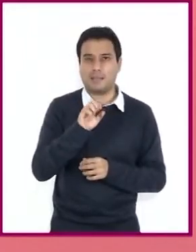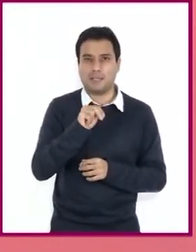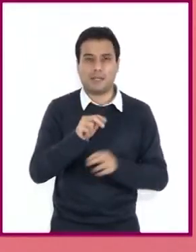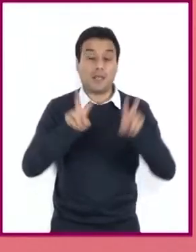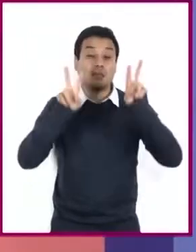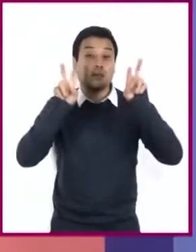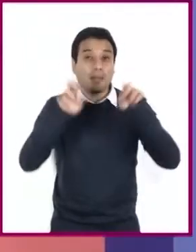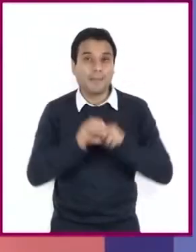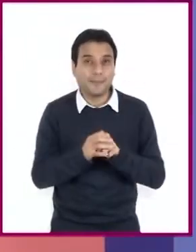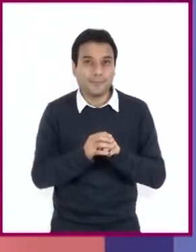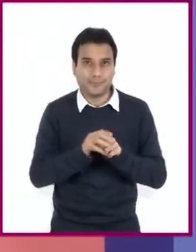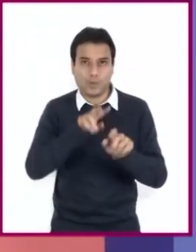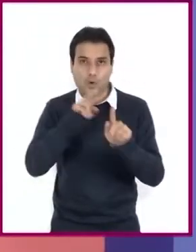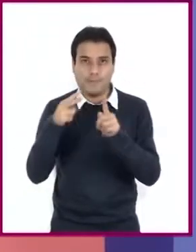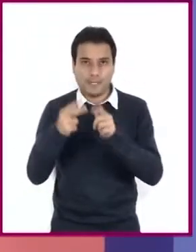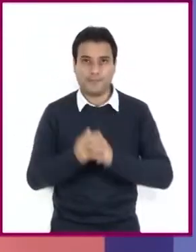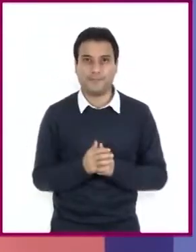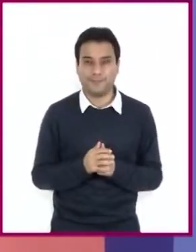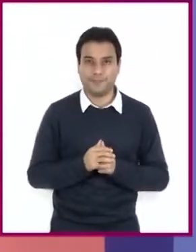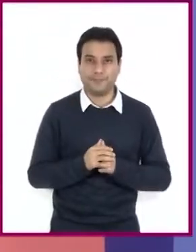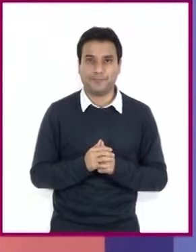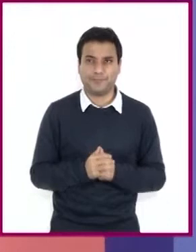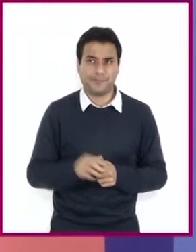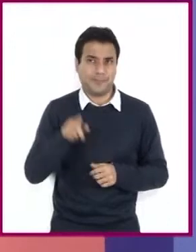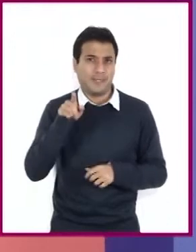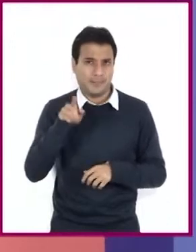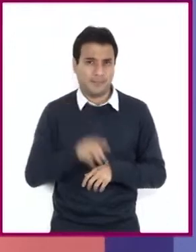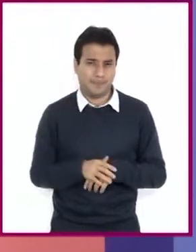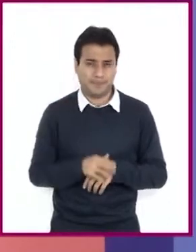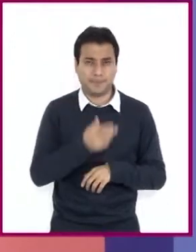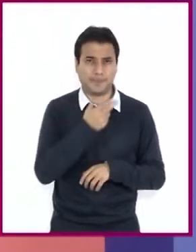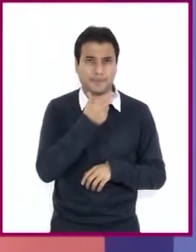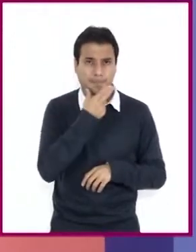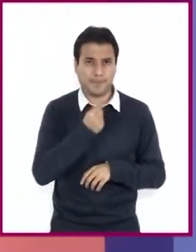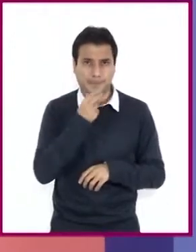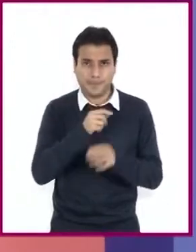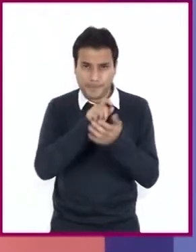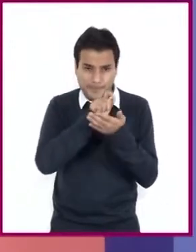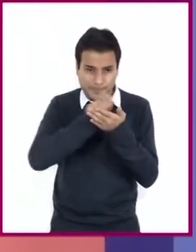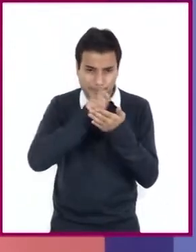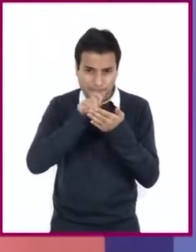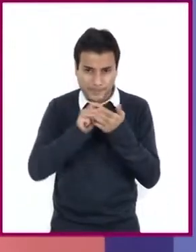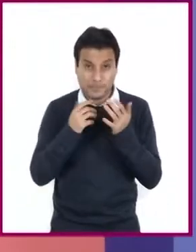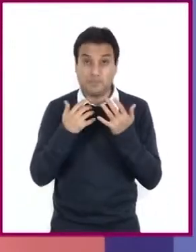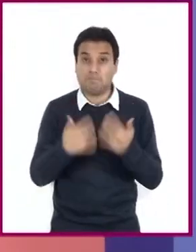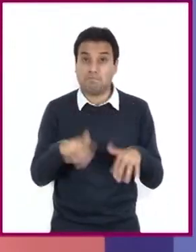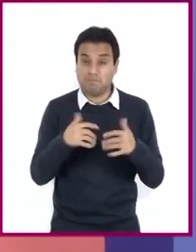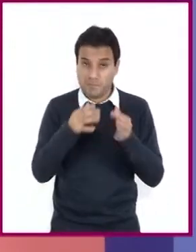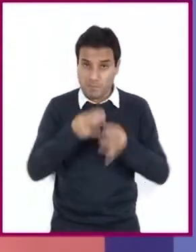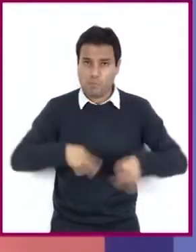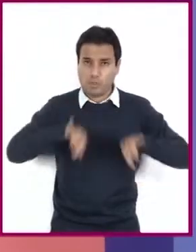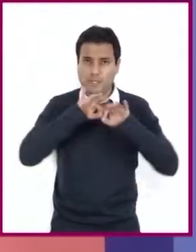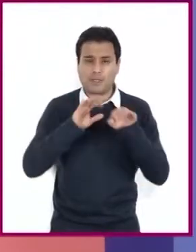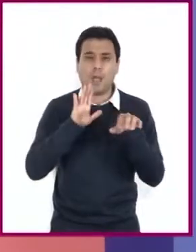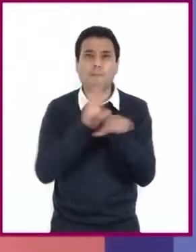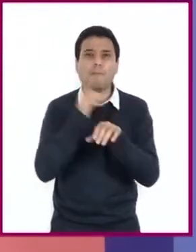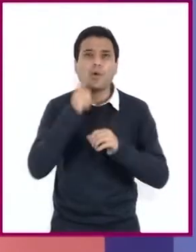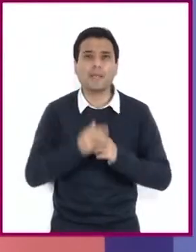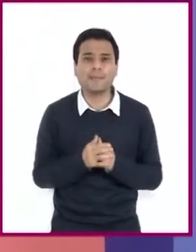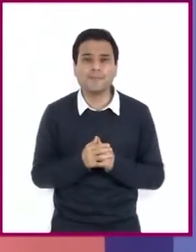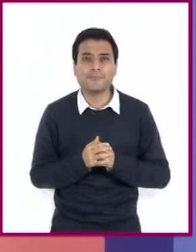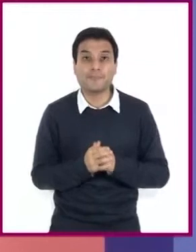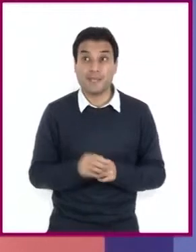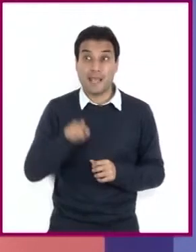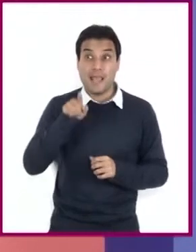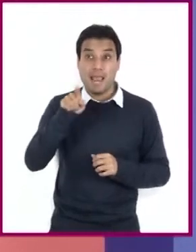óptica. La aportación que hizo a la humanidad Al-Hazen con esta publicación radica en que fue una de